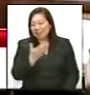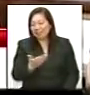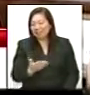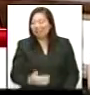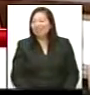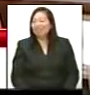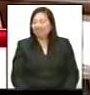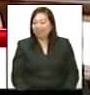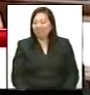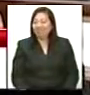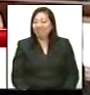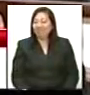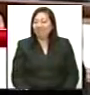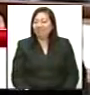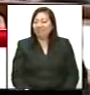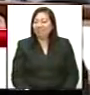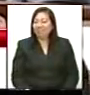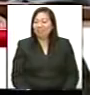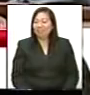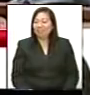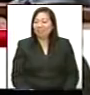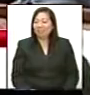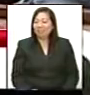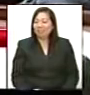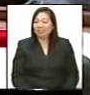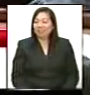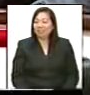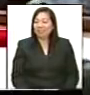Ángel Delgado, tiene usted la palabra.